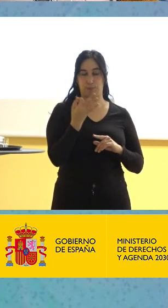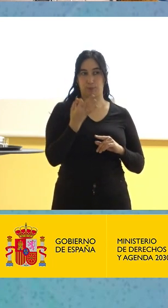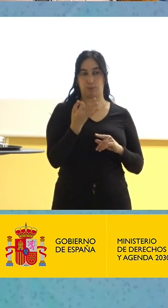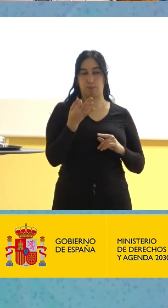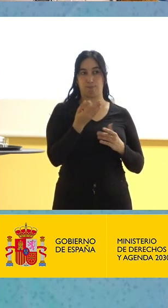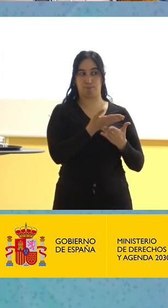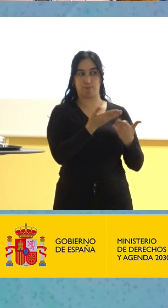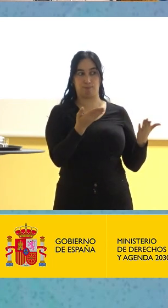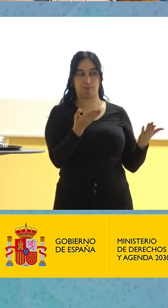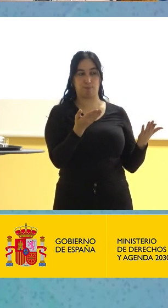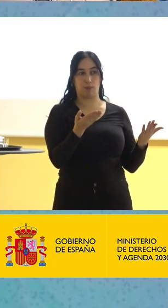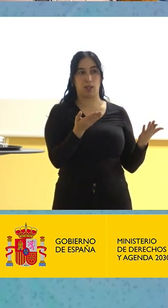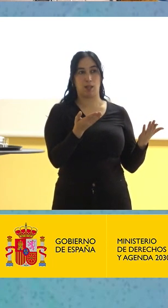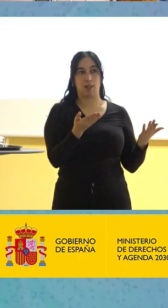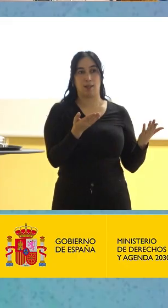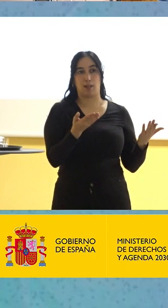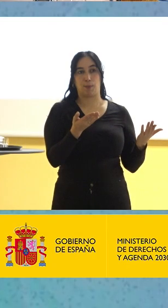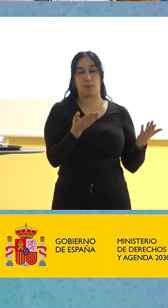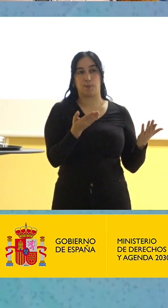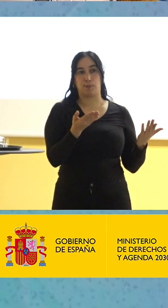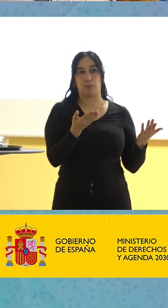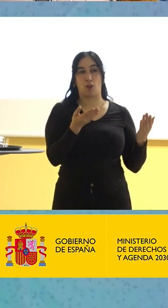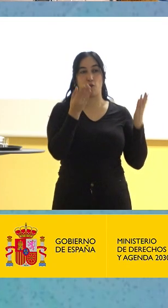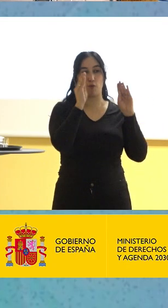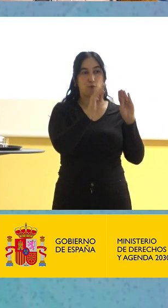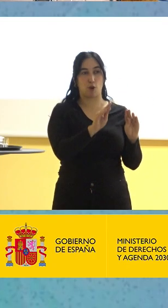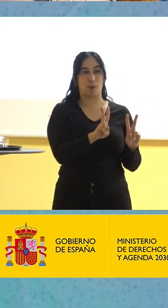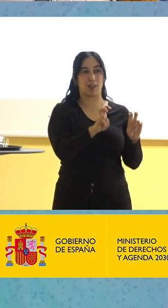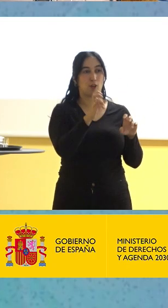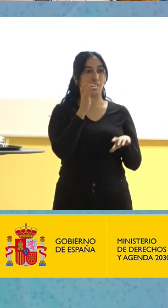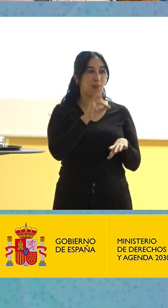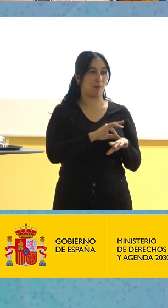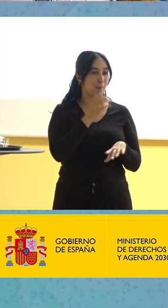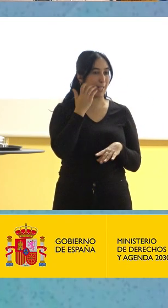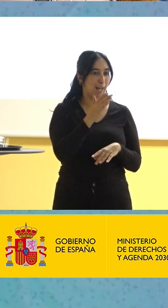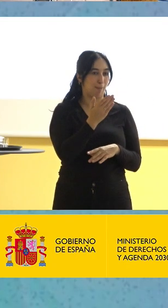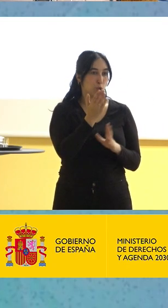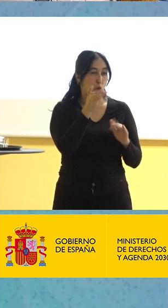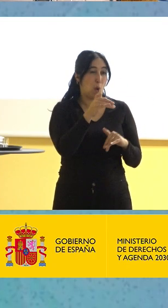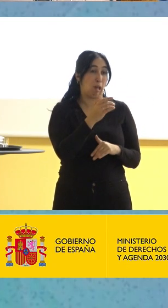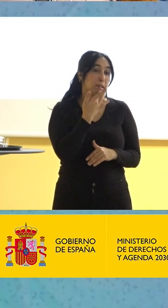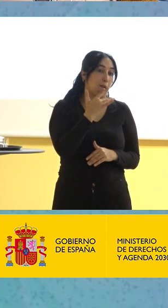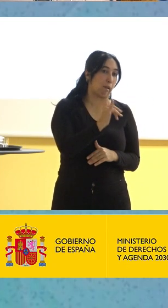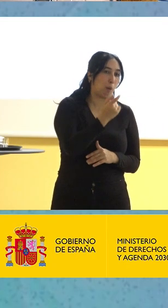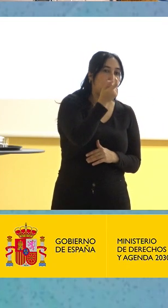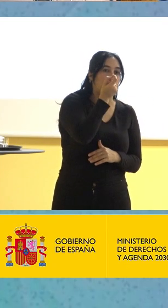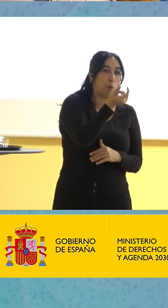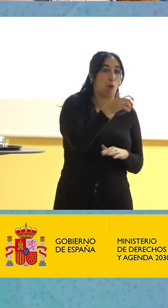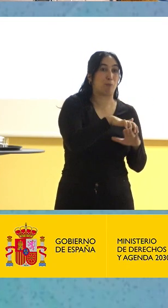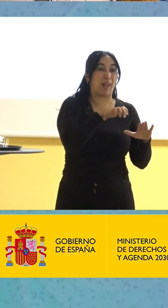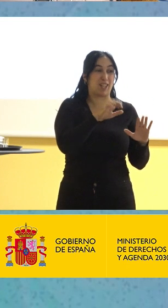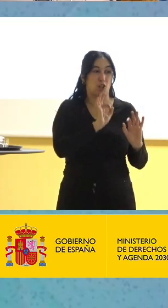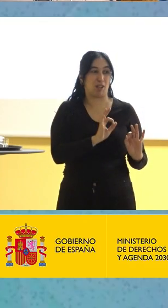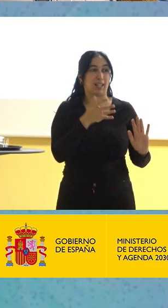no existe o existe muy escasamente formación sobre enfermedades raras y que en la mayoría de los casos se